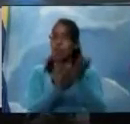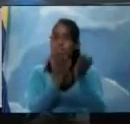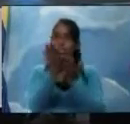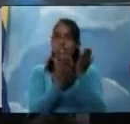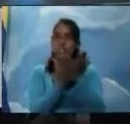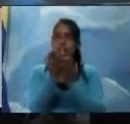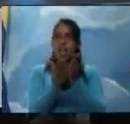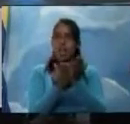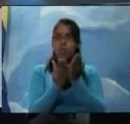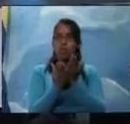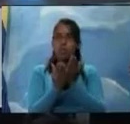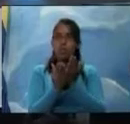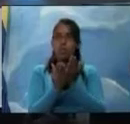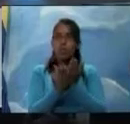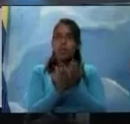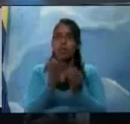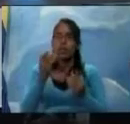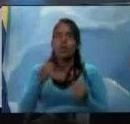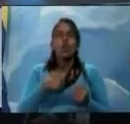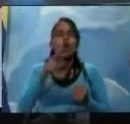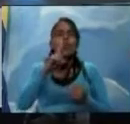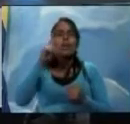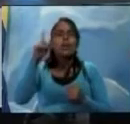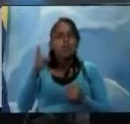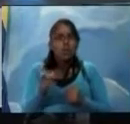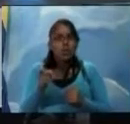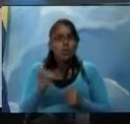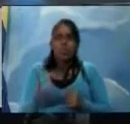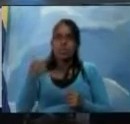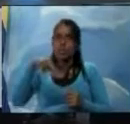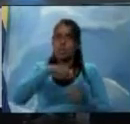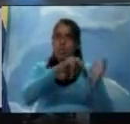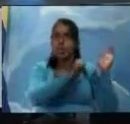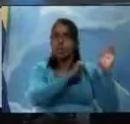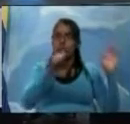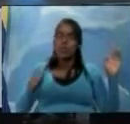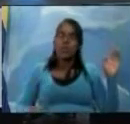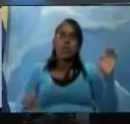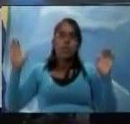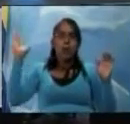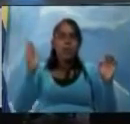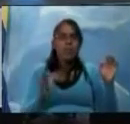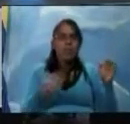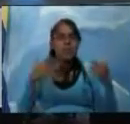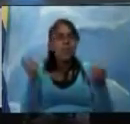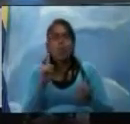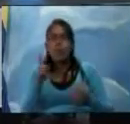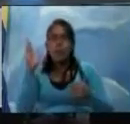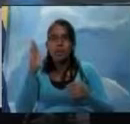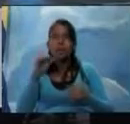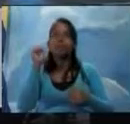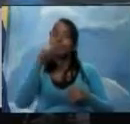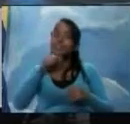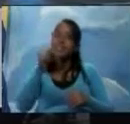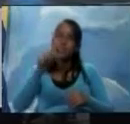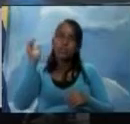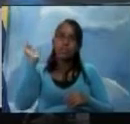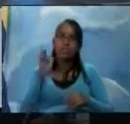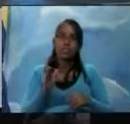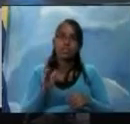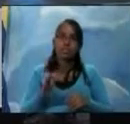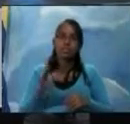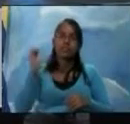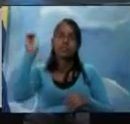Señor de aquellos siervos. Yo pregunto, ¿nuestro Señor va a venir o no va a venir? Sí, amén. Va a venir. ¿Lo